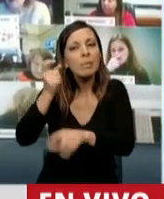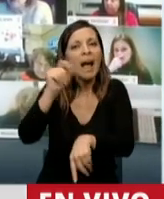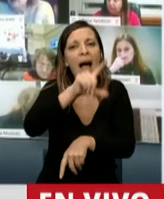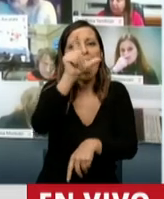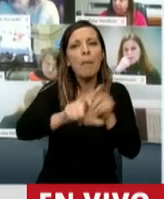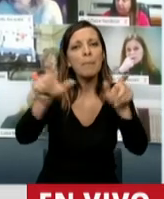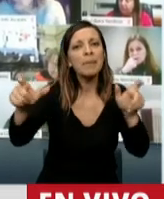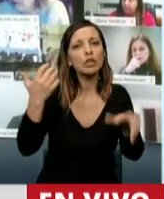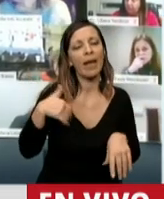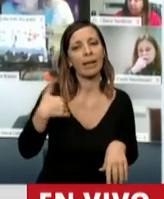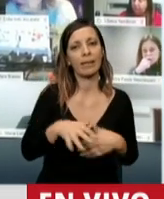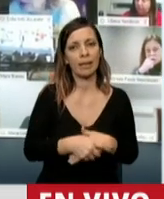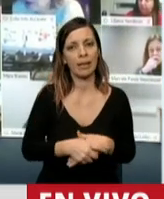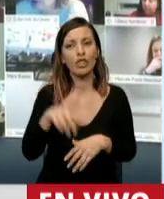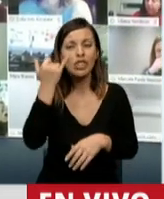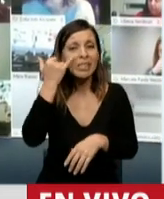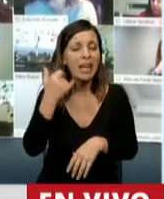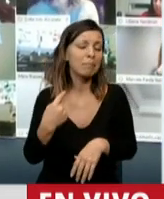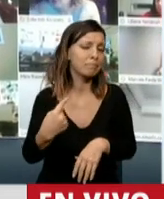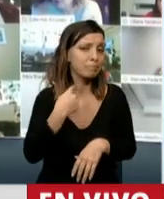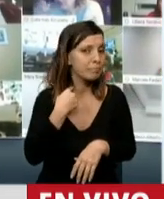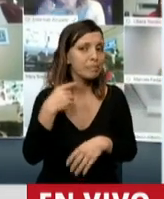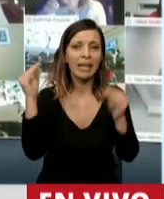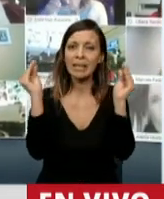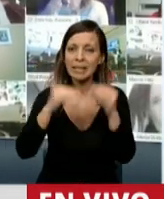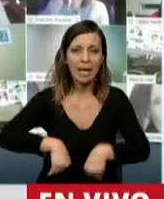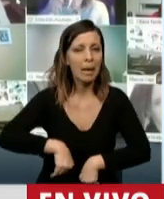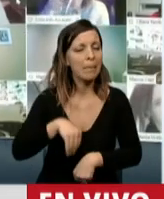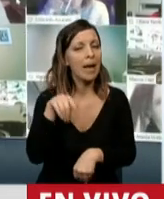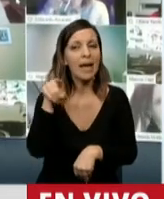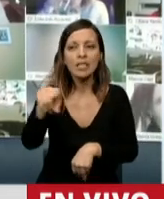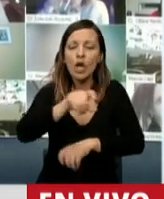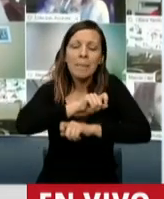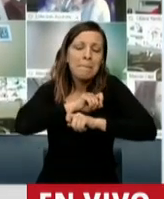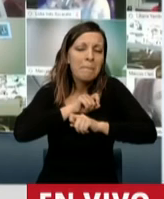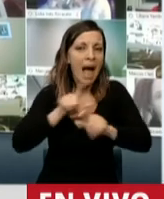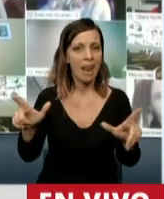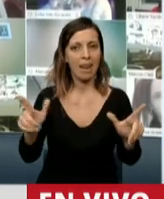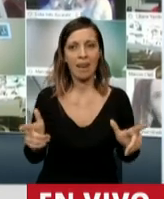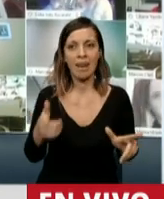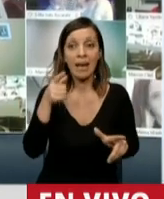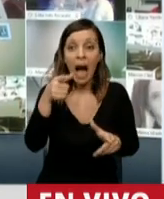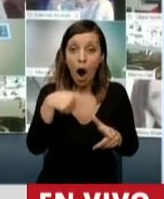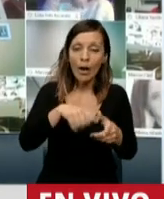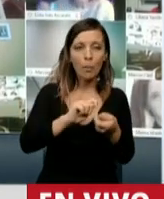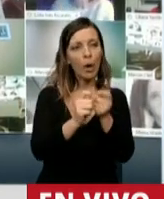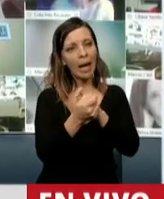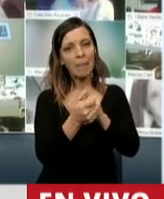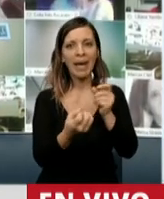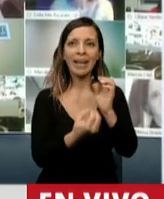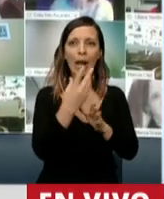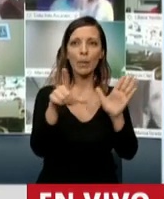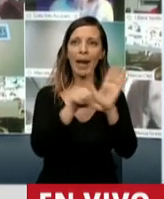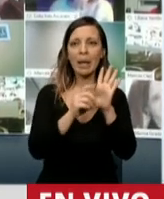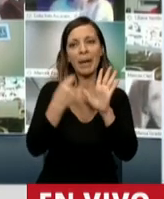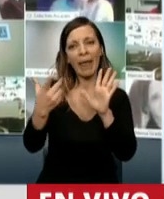fallados en una quiebra fraudulenta. Eso está mal y legalizarlo está peor. Por